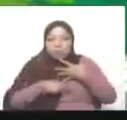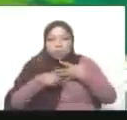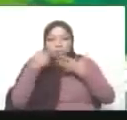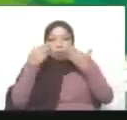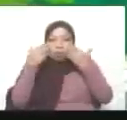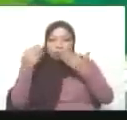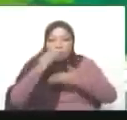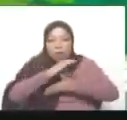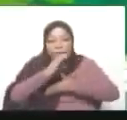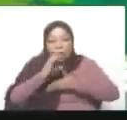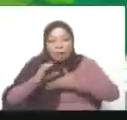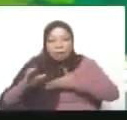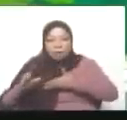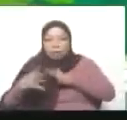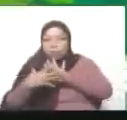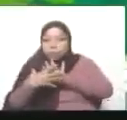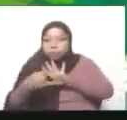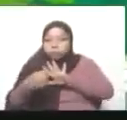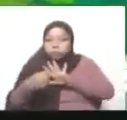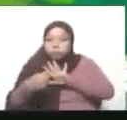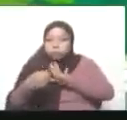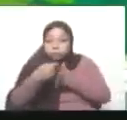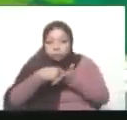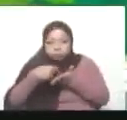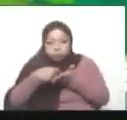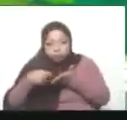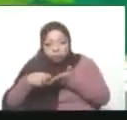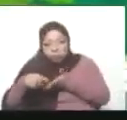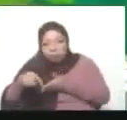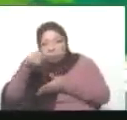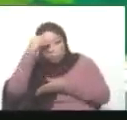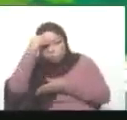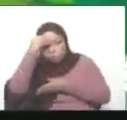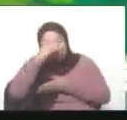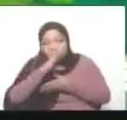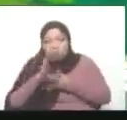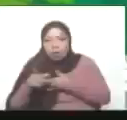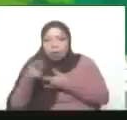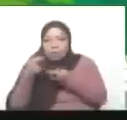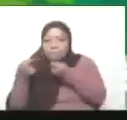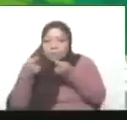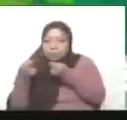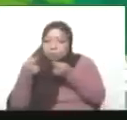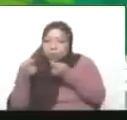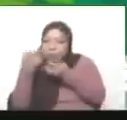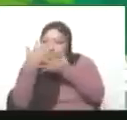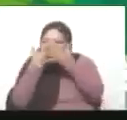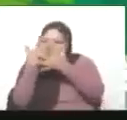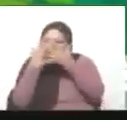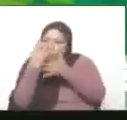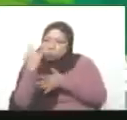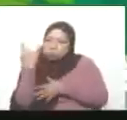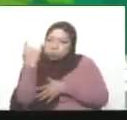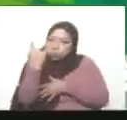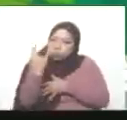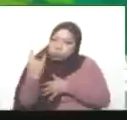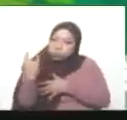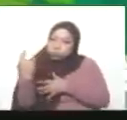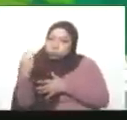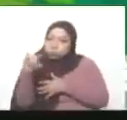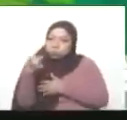Caribe tomen notas nuestros hermanos del Caribe para que no se dejen manipular para que no se dejen engañar